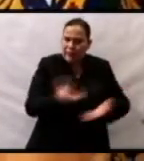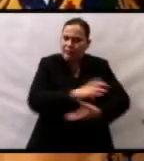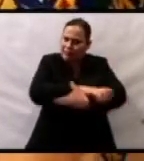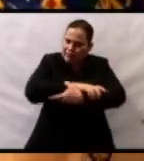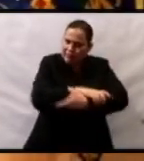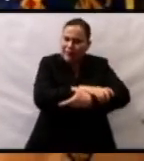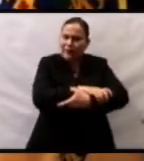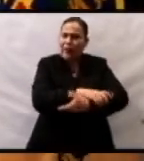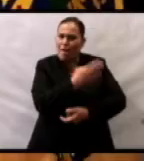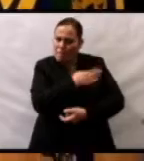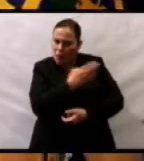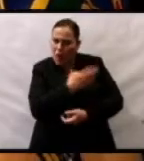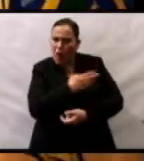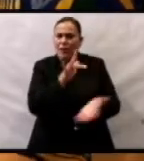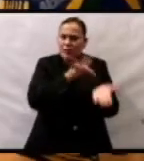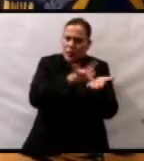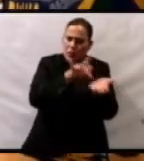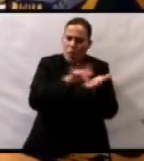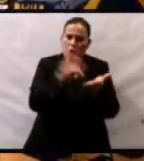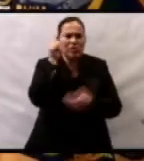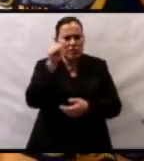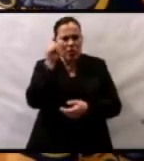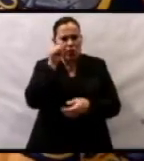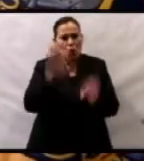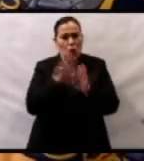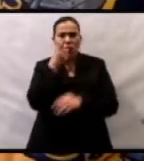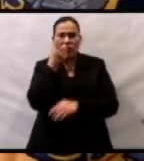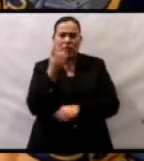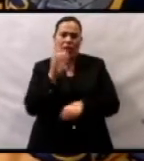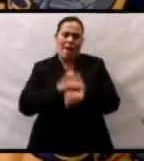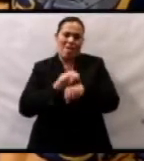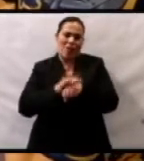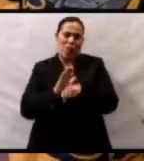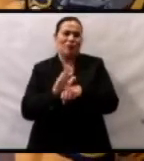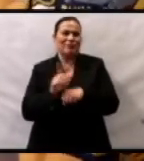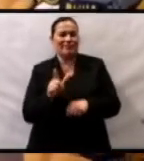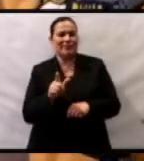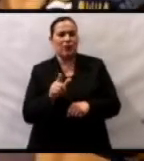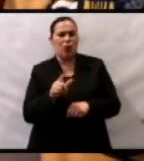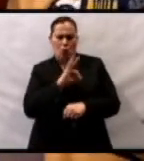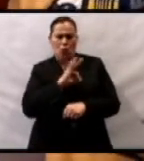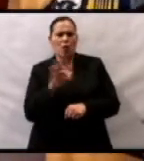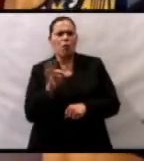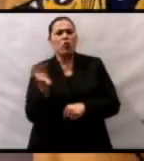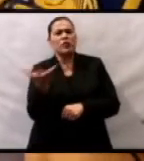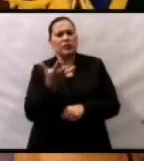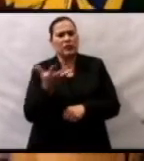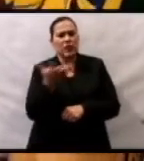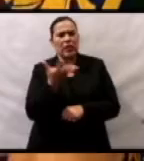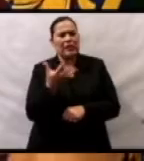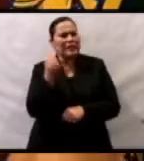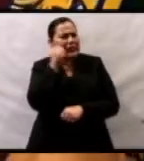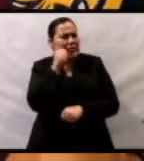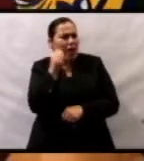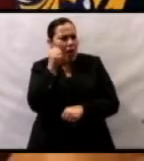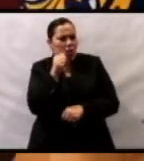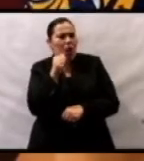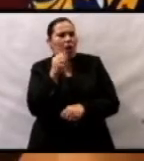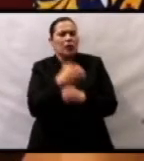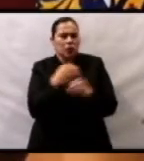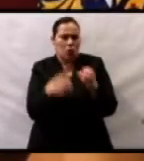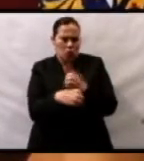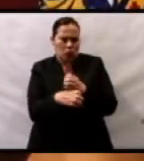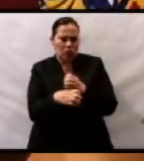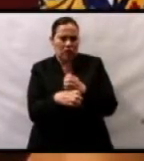buenas y en las malas. Y siempre, como bien dice un amigo, podemos hacer siempre las cosas de